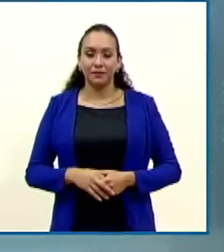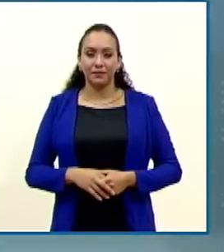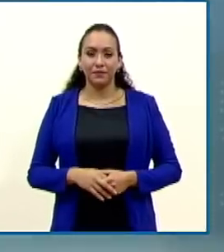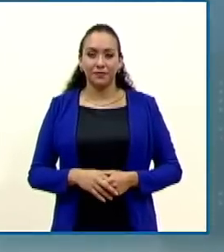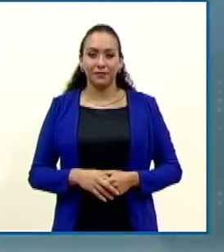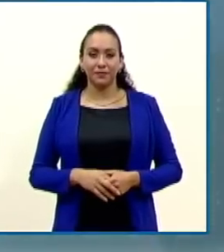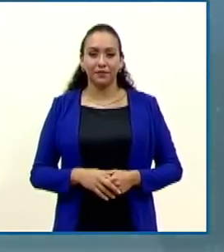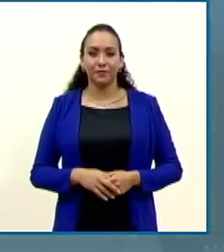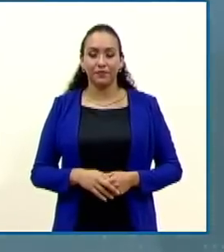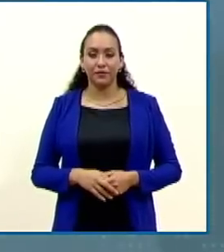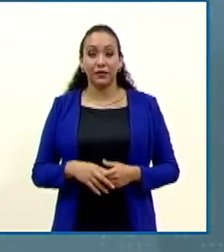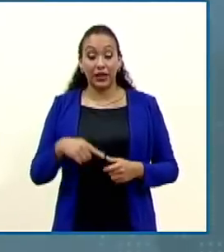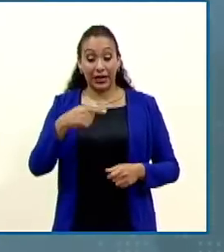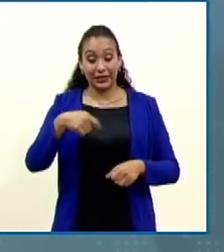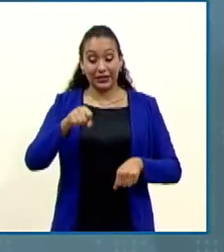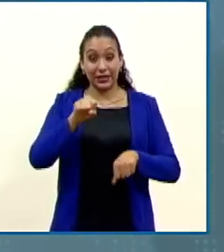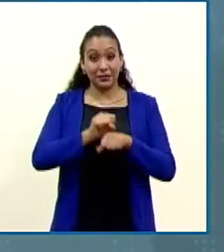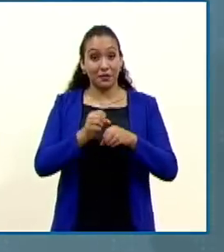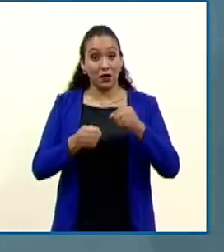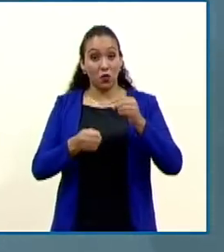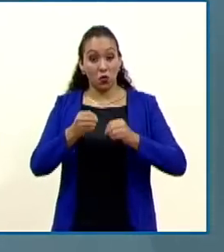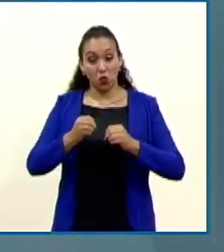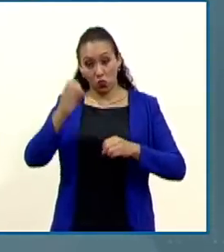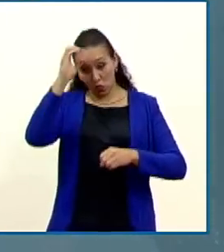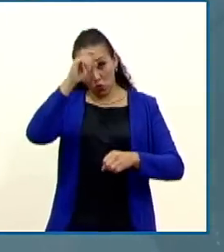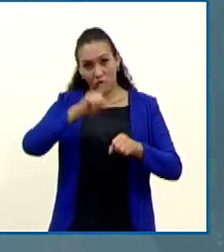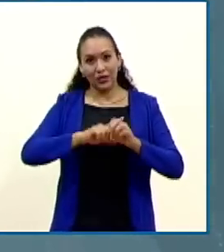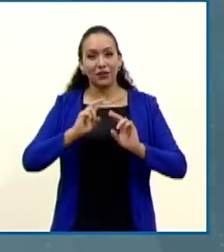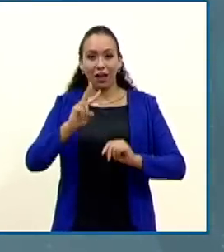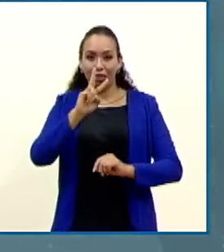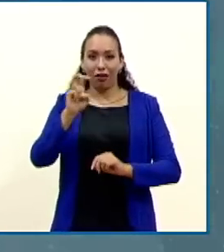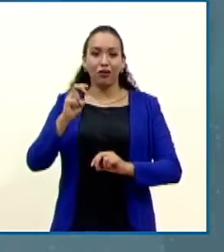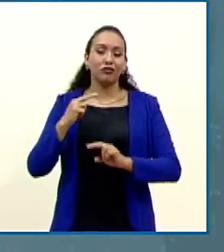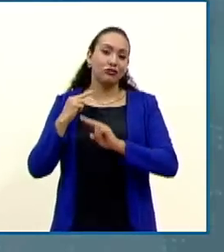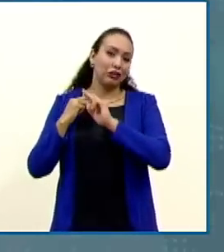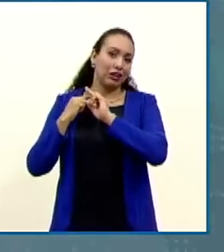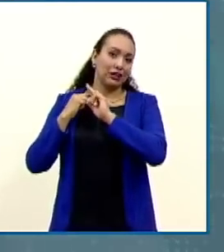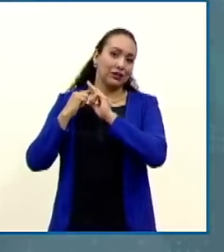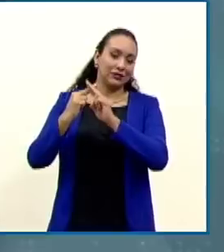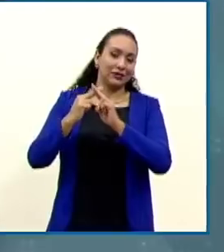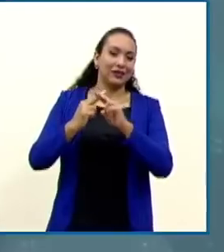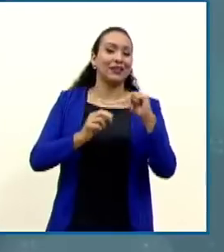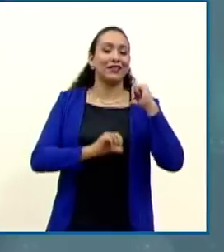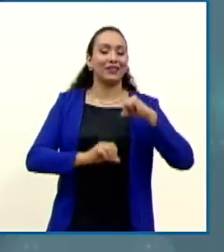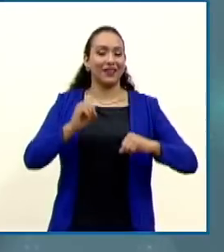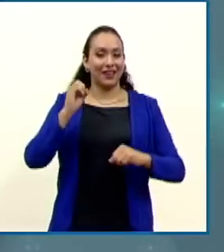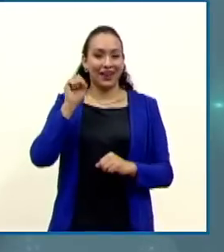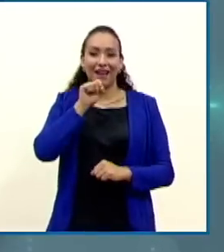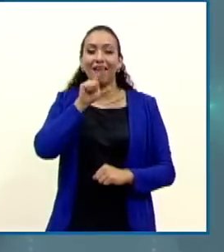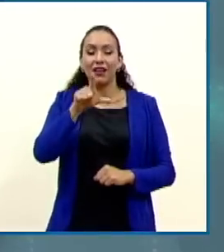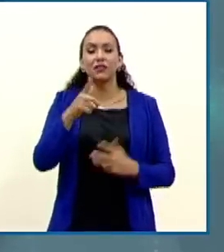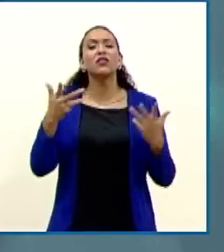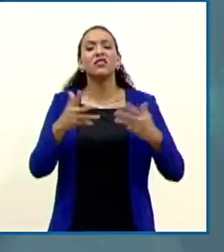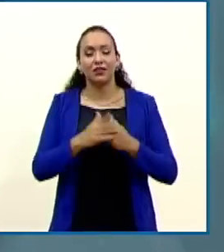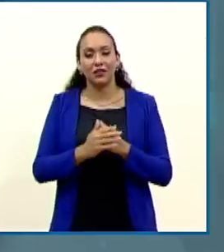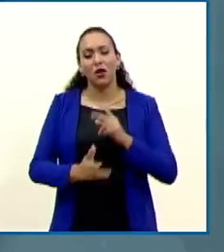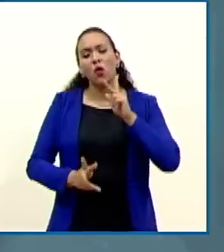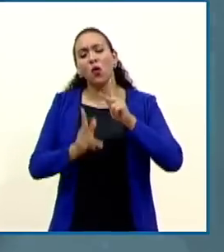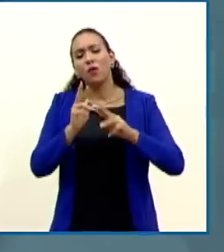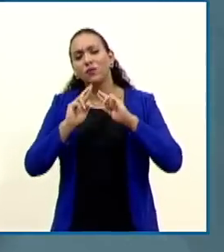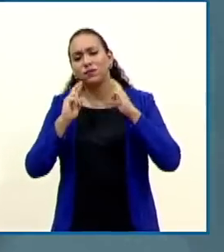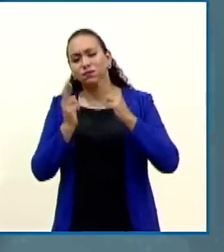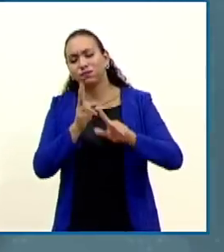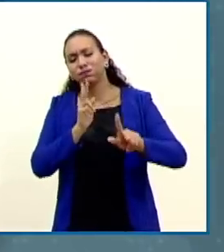Como parte de la Semana Jurídica Cultural por los 200 años del Poder Judicial de Jalisco, se llevó a cabo un conversatorio sobre